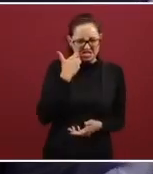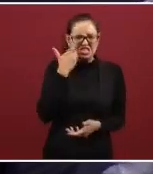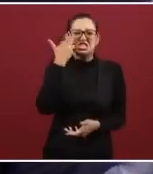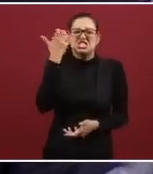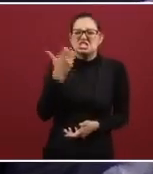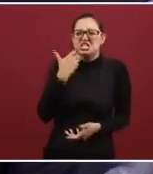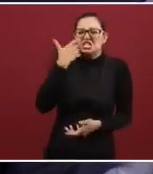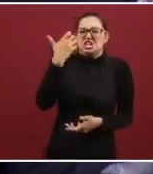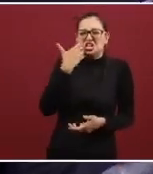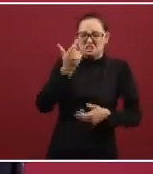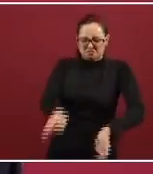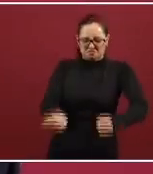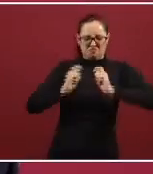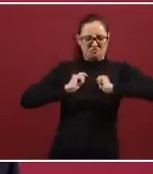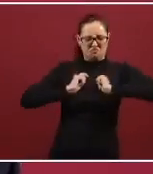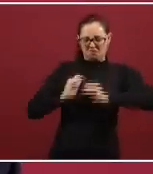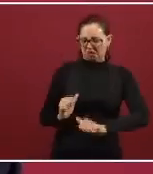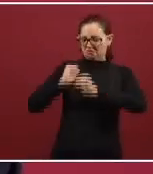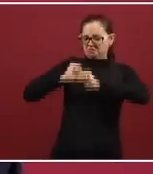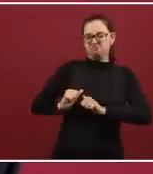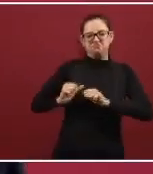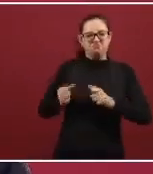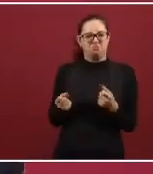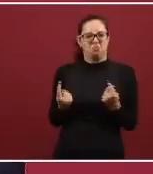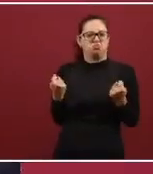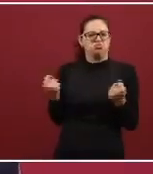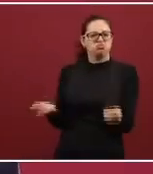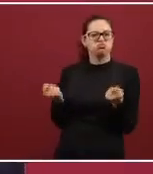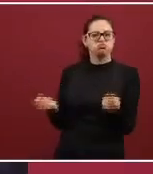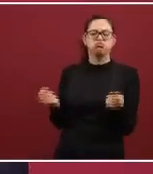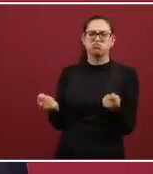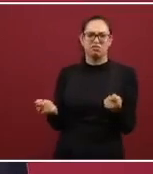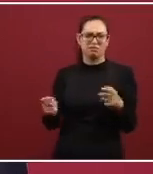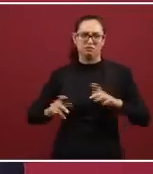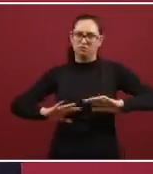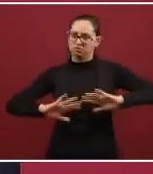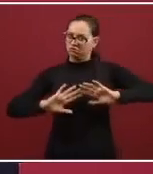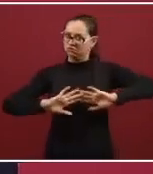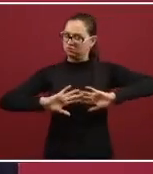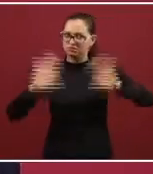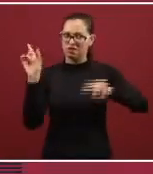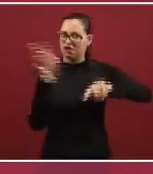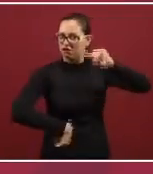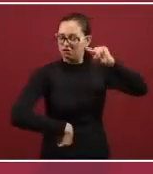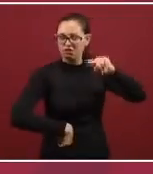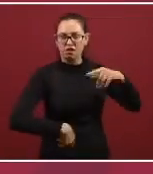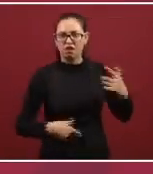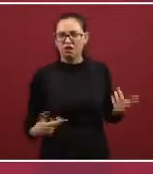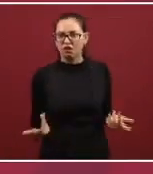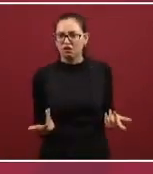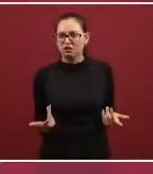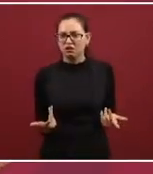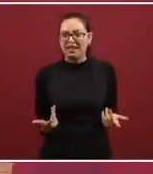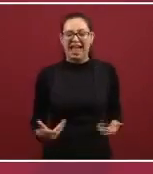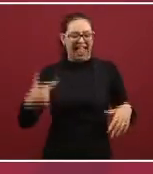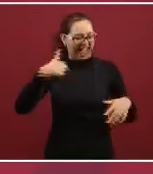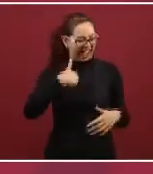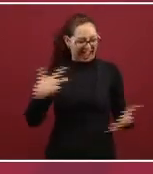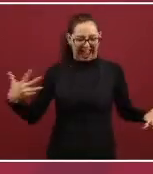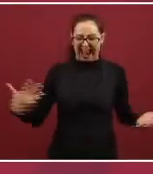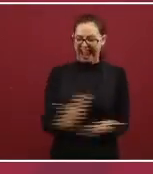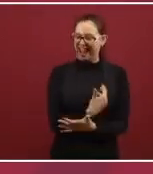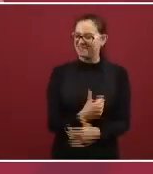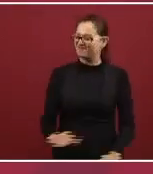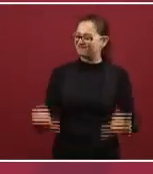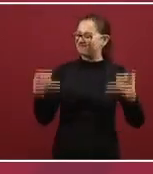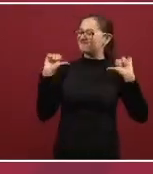les importa el poder por el poder. Entonces, que no se sientan ya seguros, ya gané